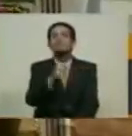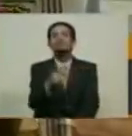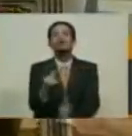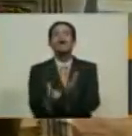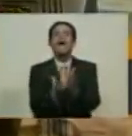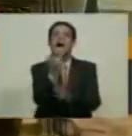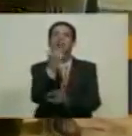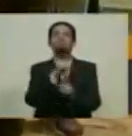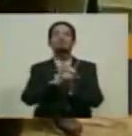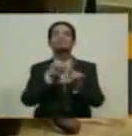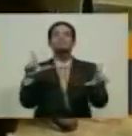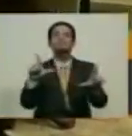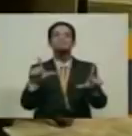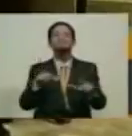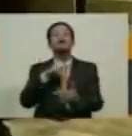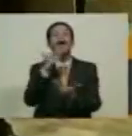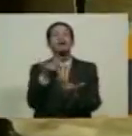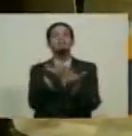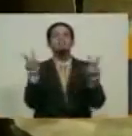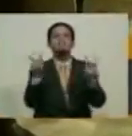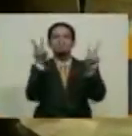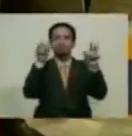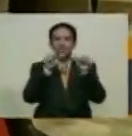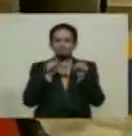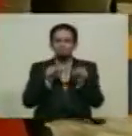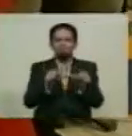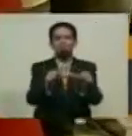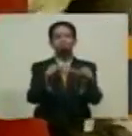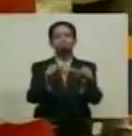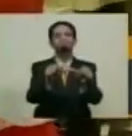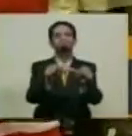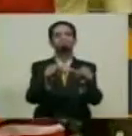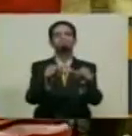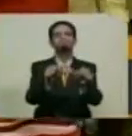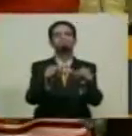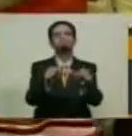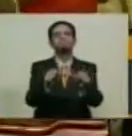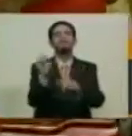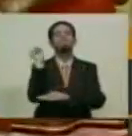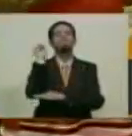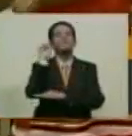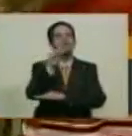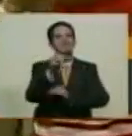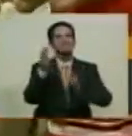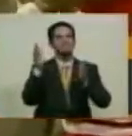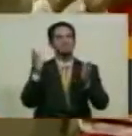los libres. Hasta la victoria siempre, queridos constituyentes. Venceremos.